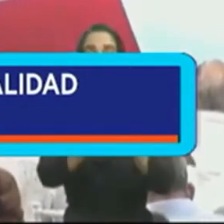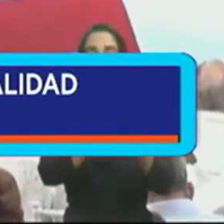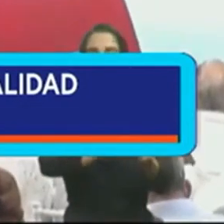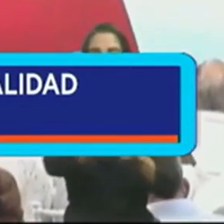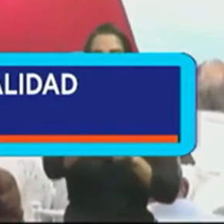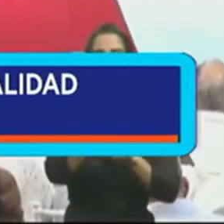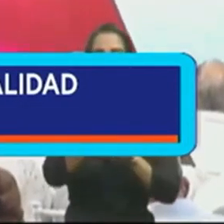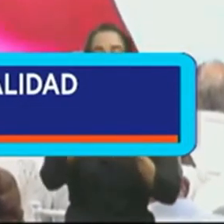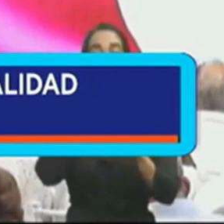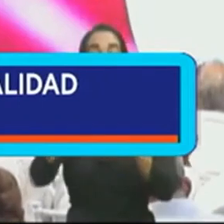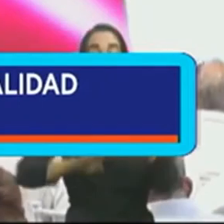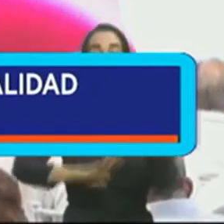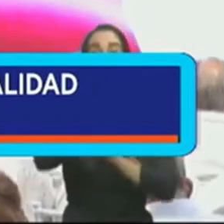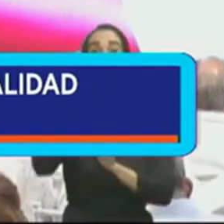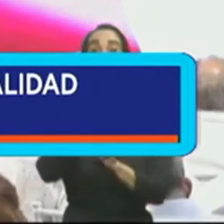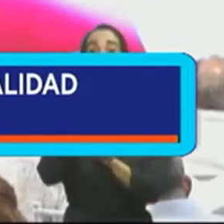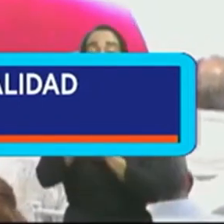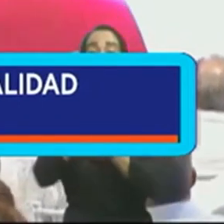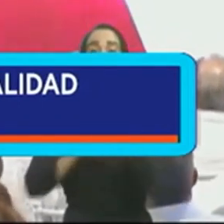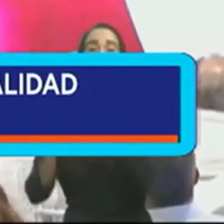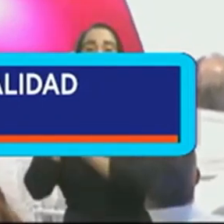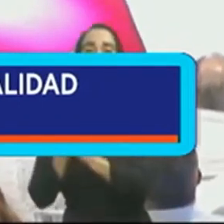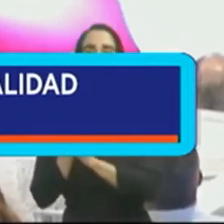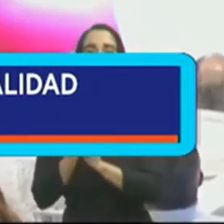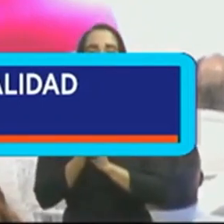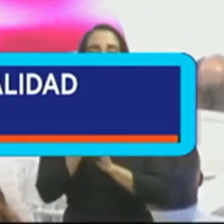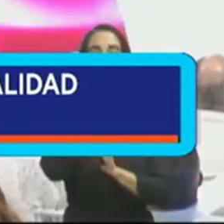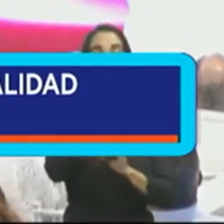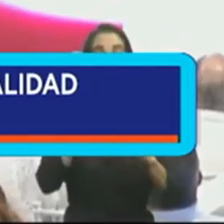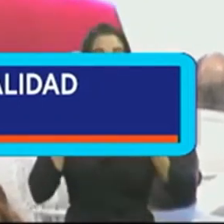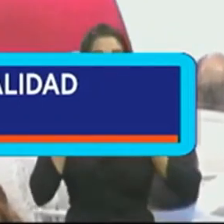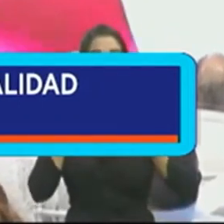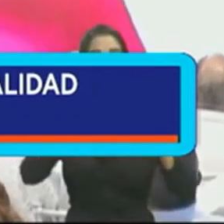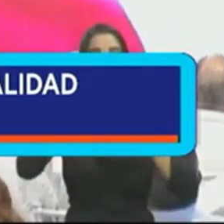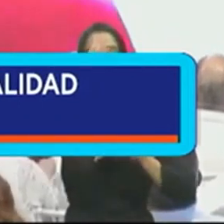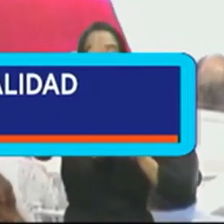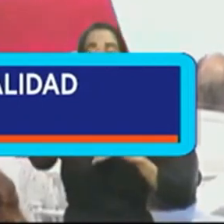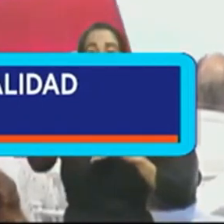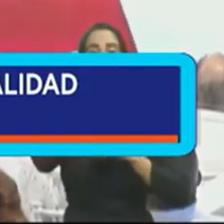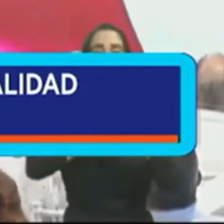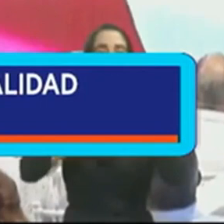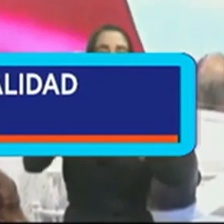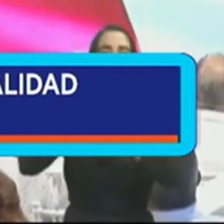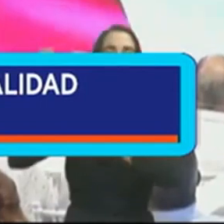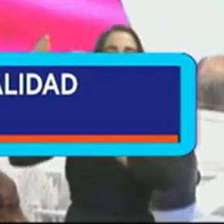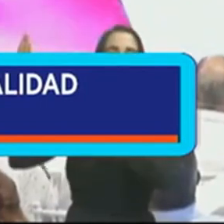el desarrollo de los compromisos internacionales asumidos por nuestro país hace ya muchos